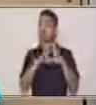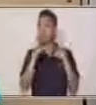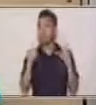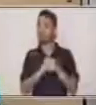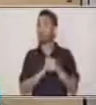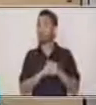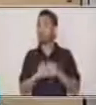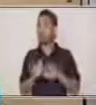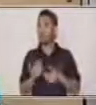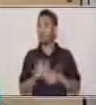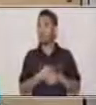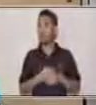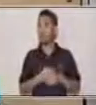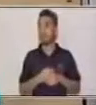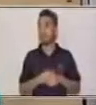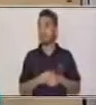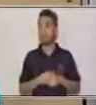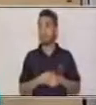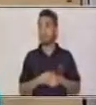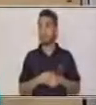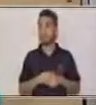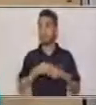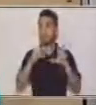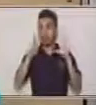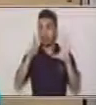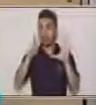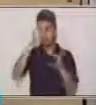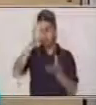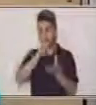son 4, y 4 más 3 dijimos